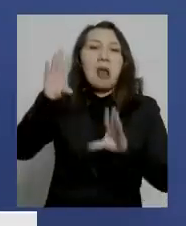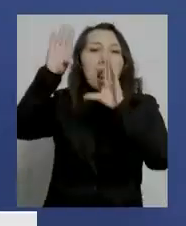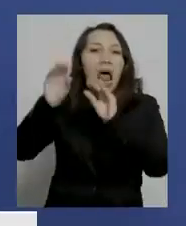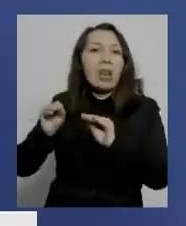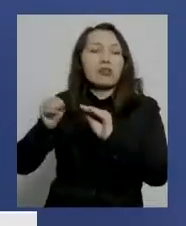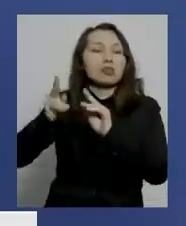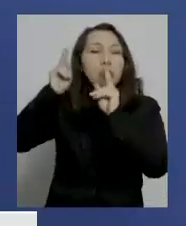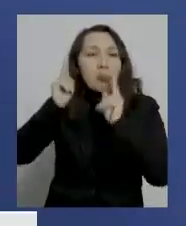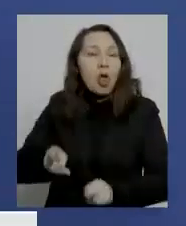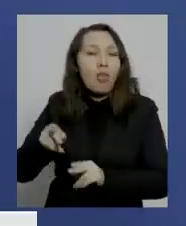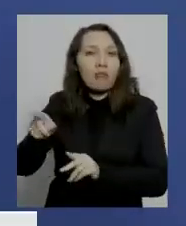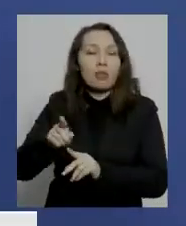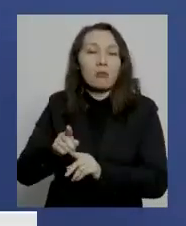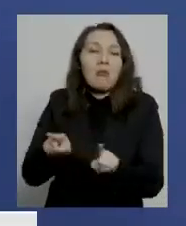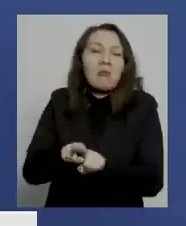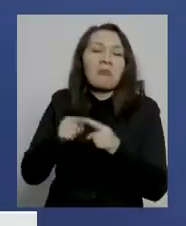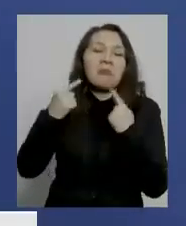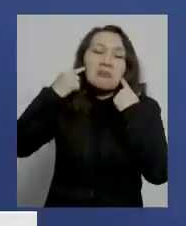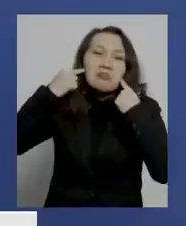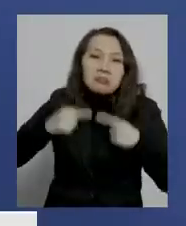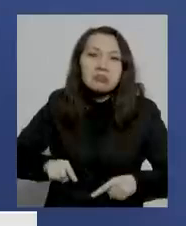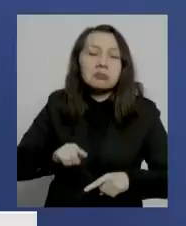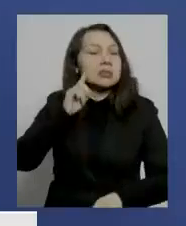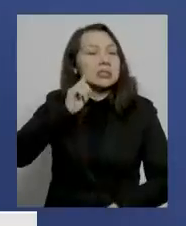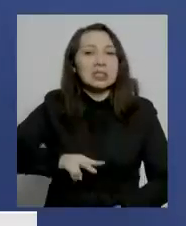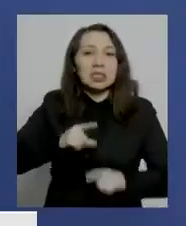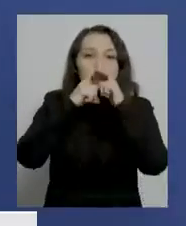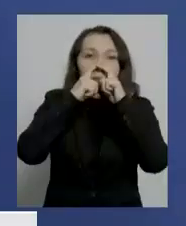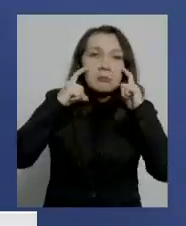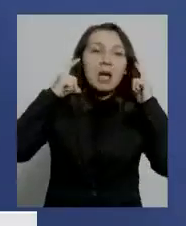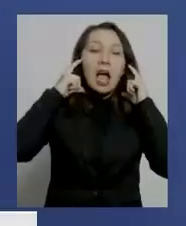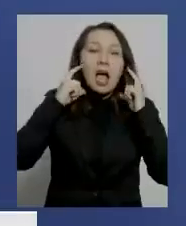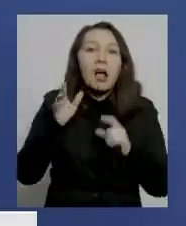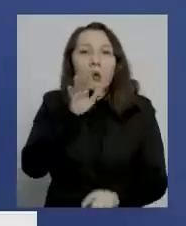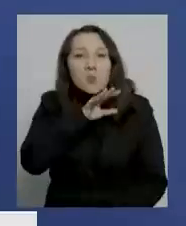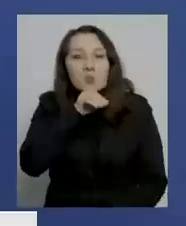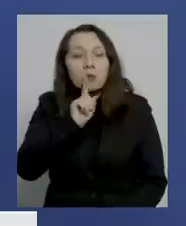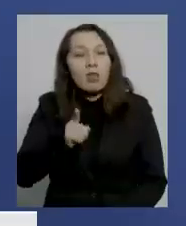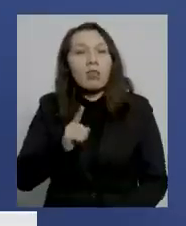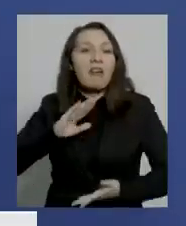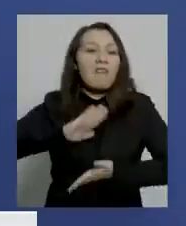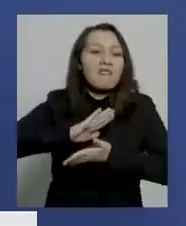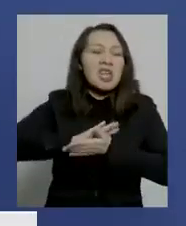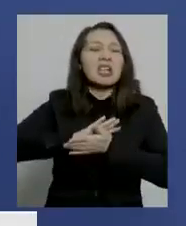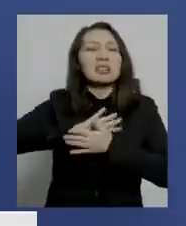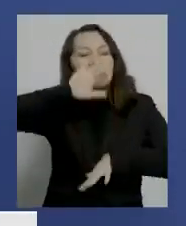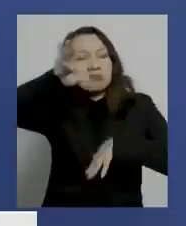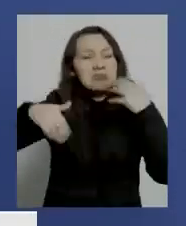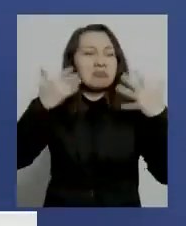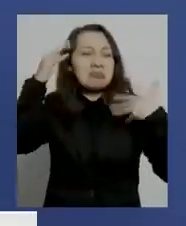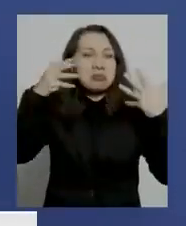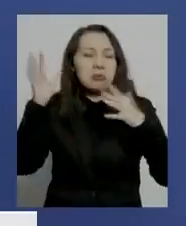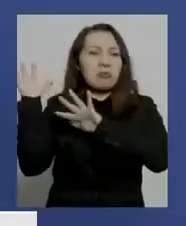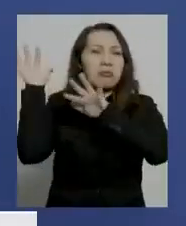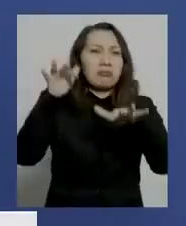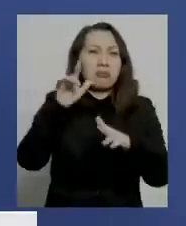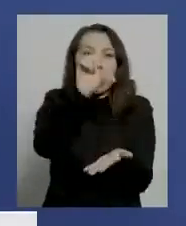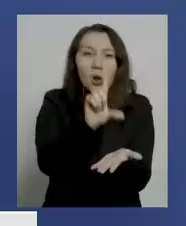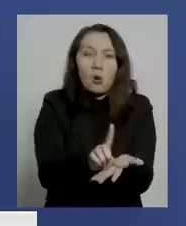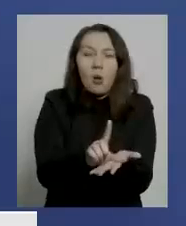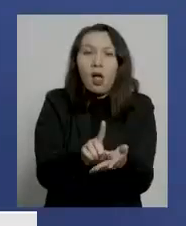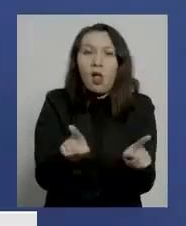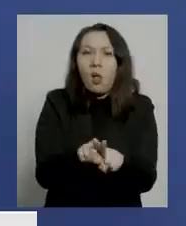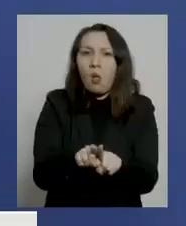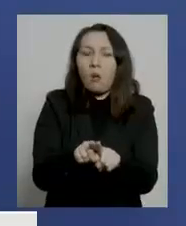de queda, no respetando el uso de mascarillas, haciendo fiestas masivas en